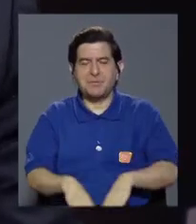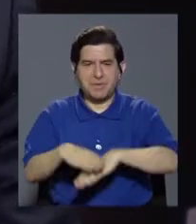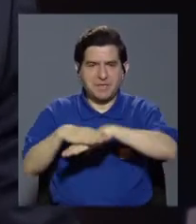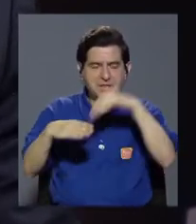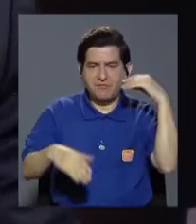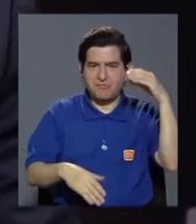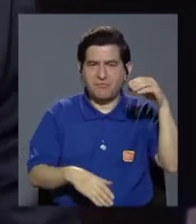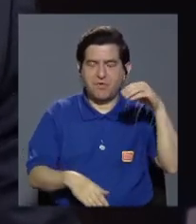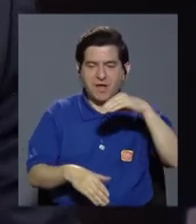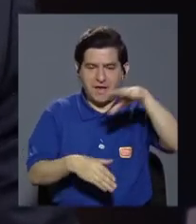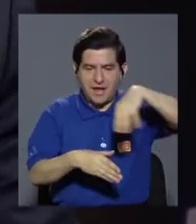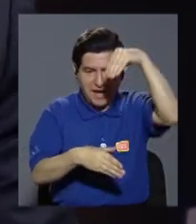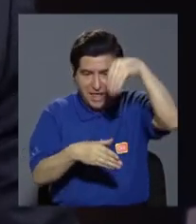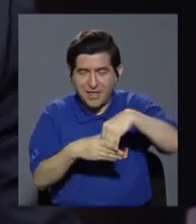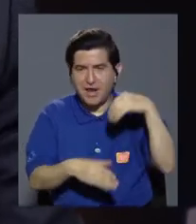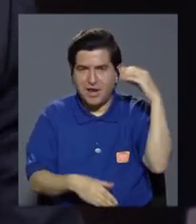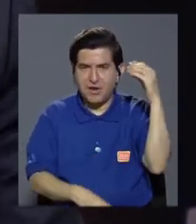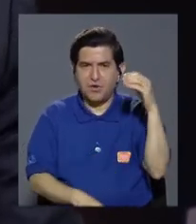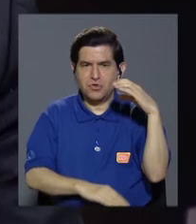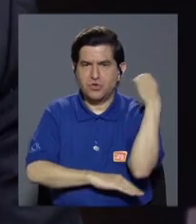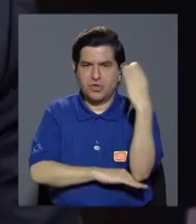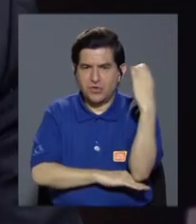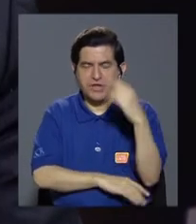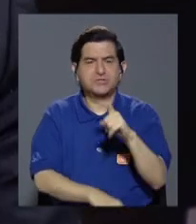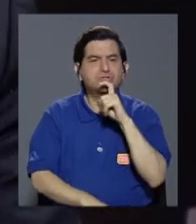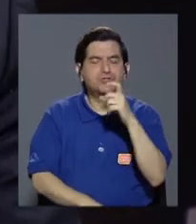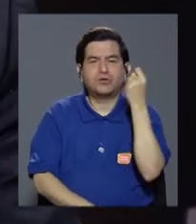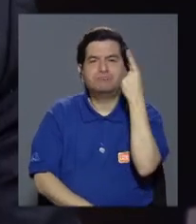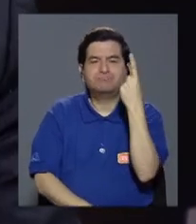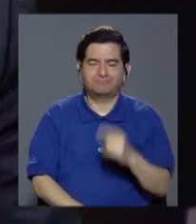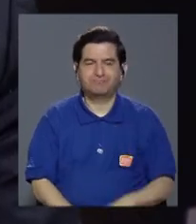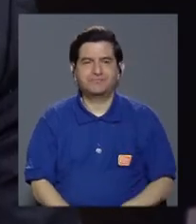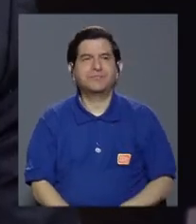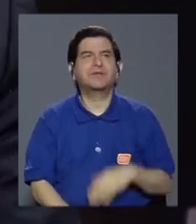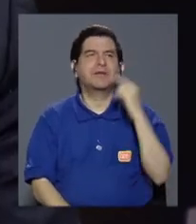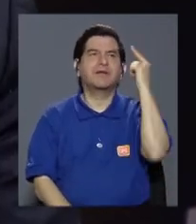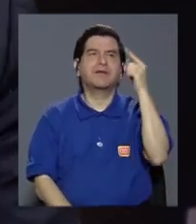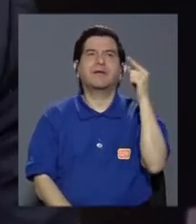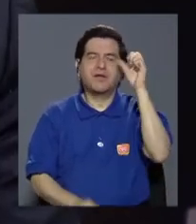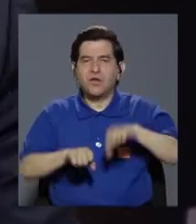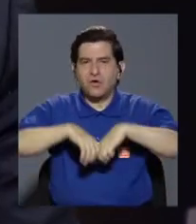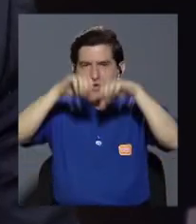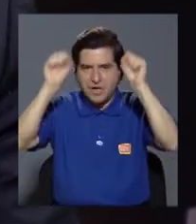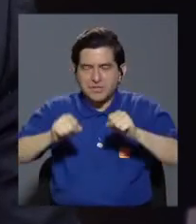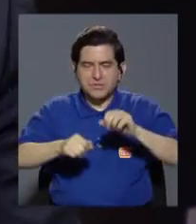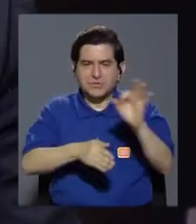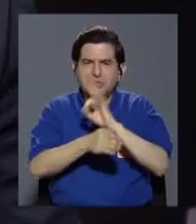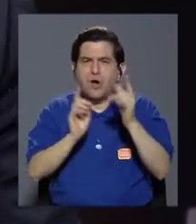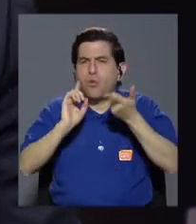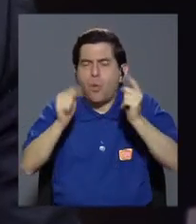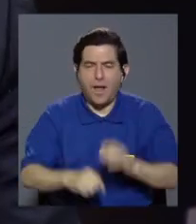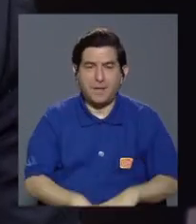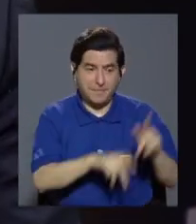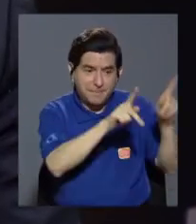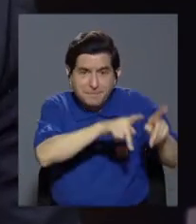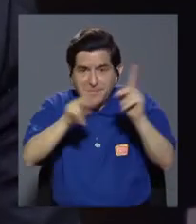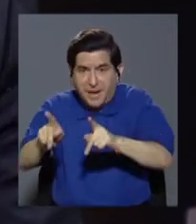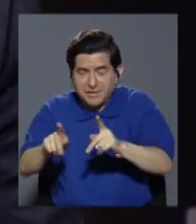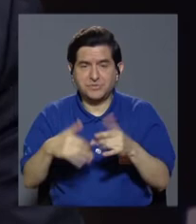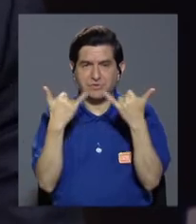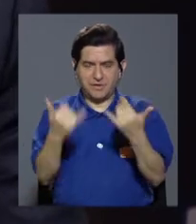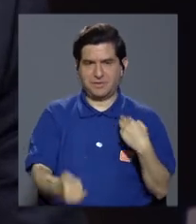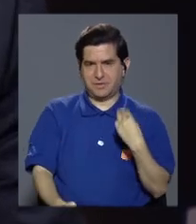contexto en el que estaba en colombia es difícil de comprender la lógica con la que se supone que el sistema integral debe funcionar es que quienes estuvieron